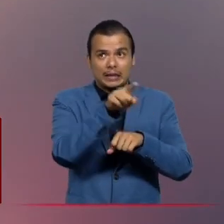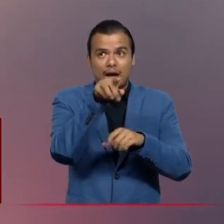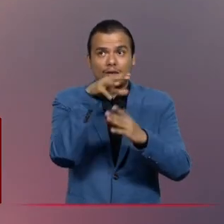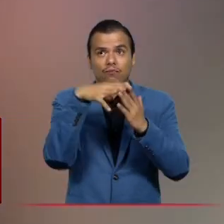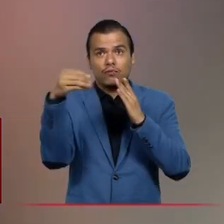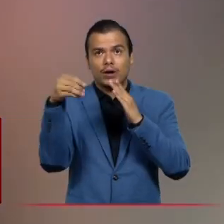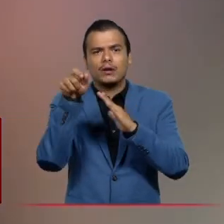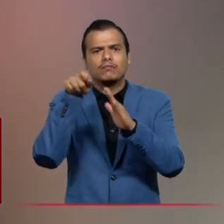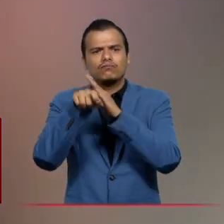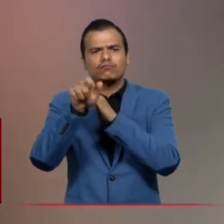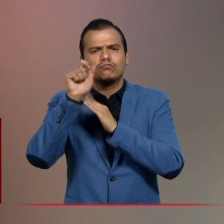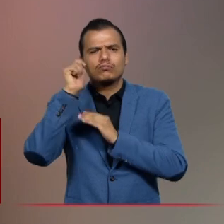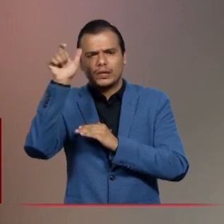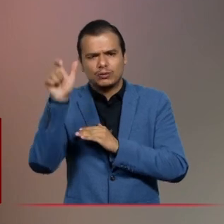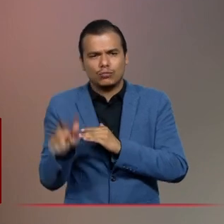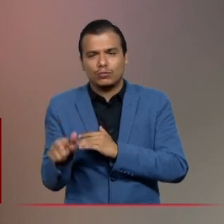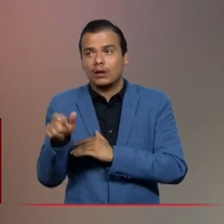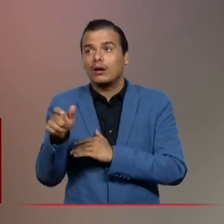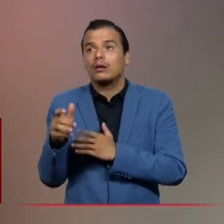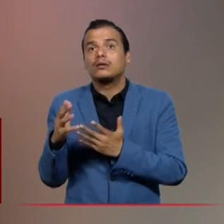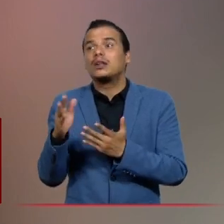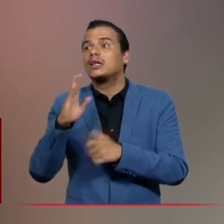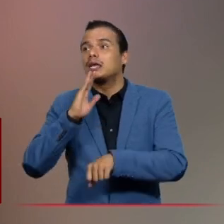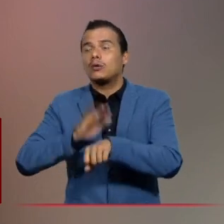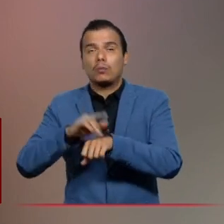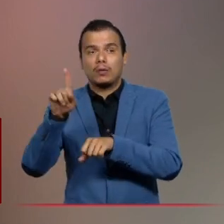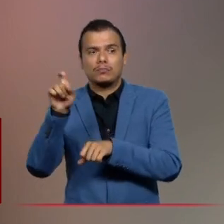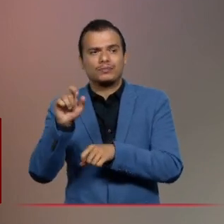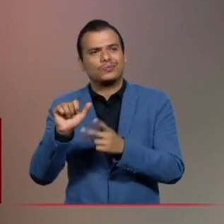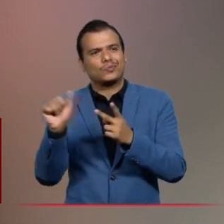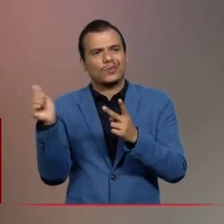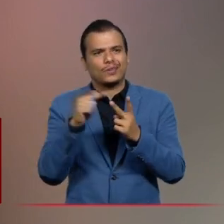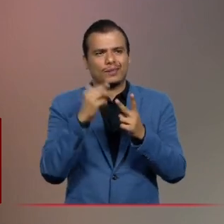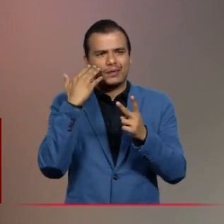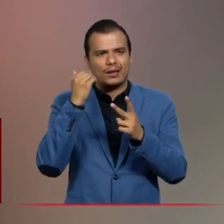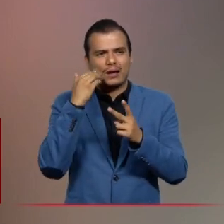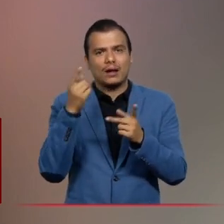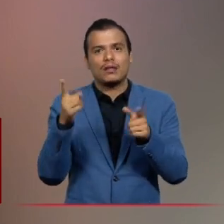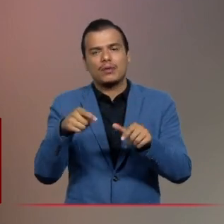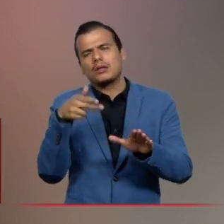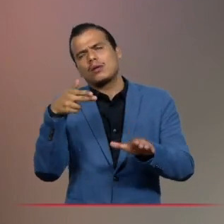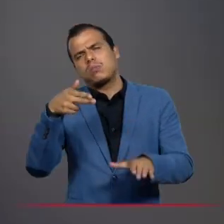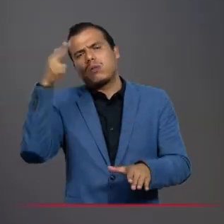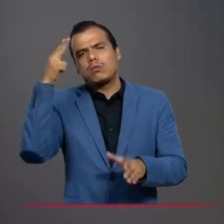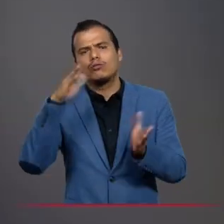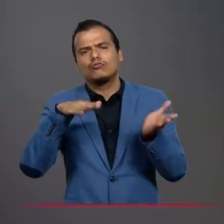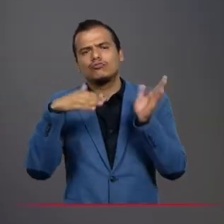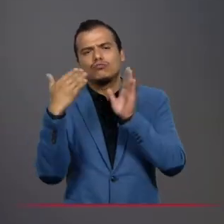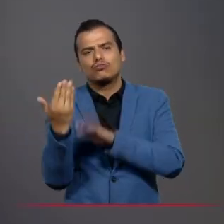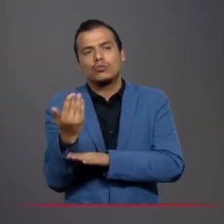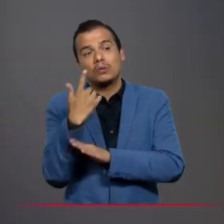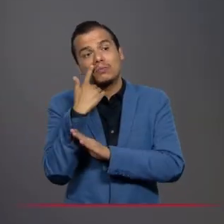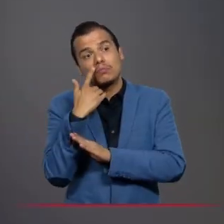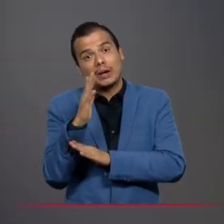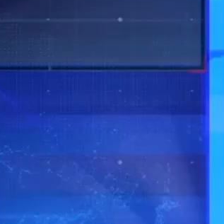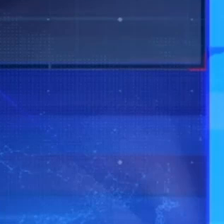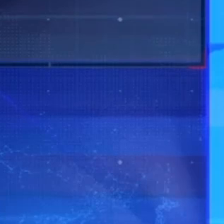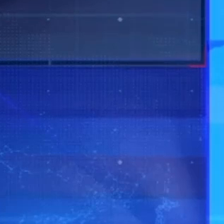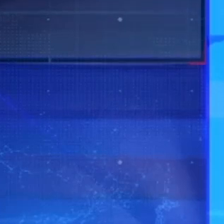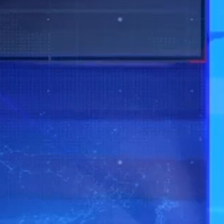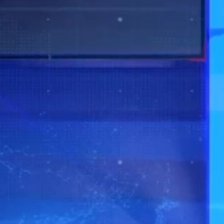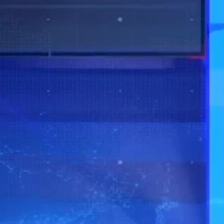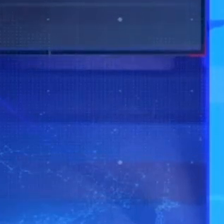capturados y otro fue el de una mujer conocida como la Barbie en plena vía pública al parecer por ajuste de cuentas